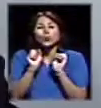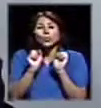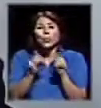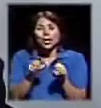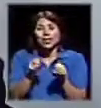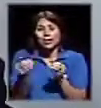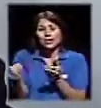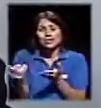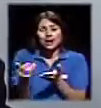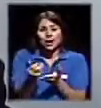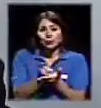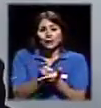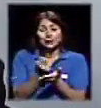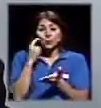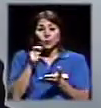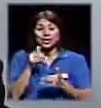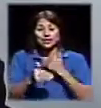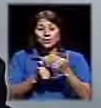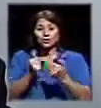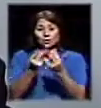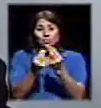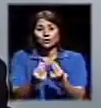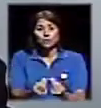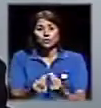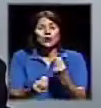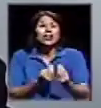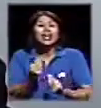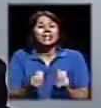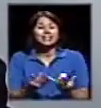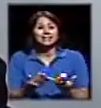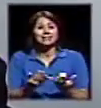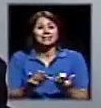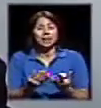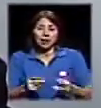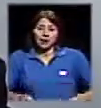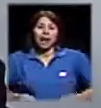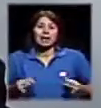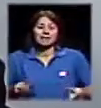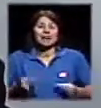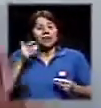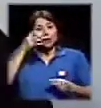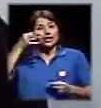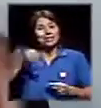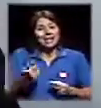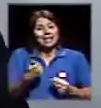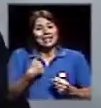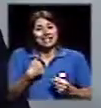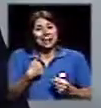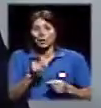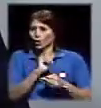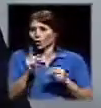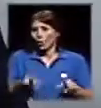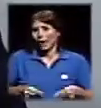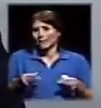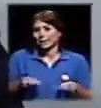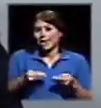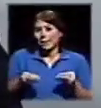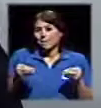proceso de presupuestación es gastar lo que se presupone que se tendrá y no lo que no. Aunque claro, sobre